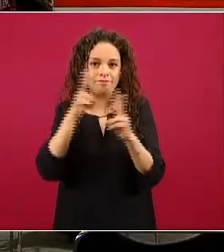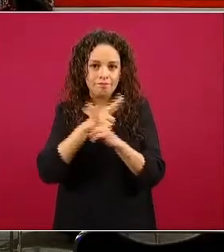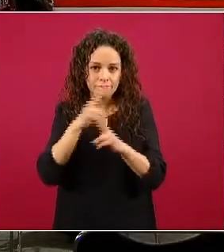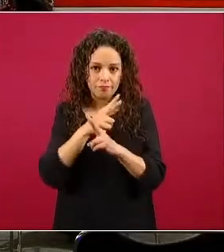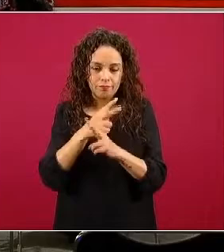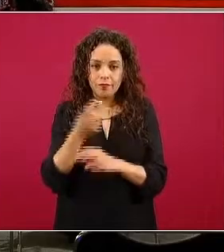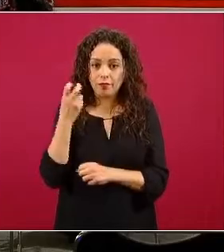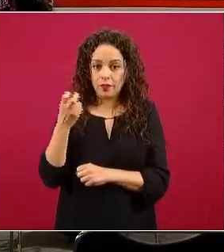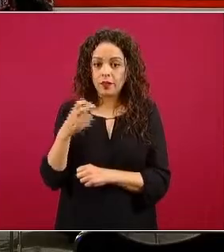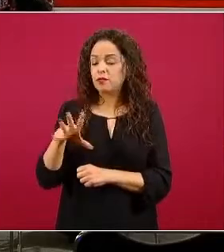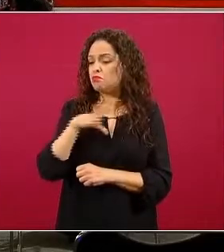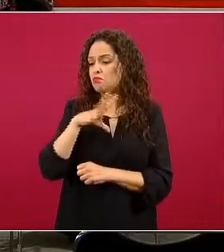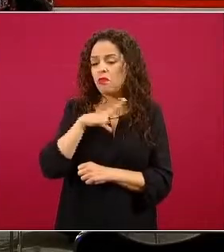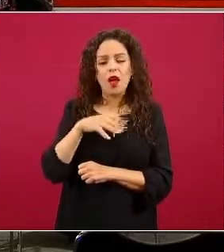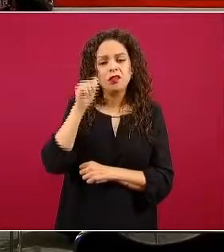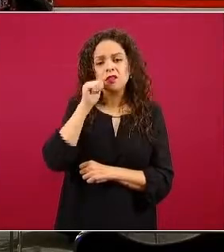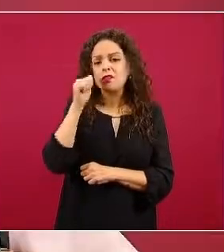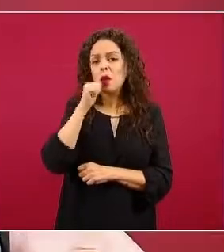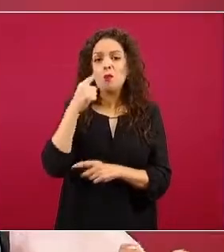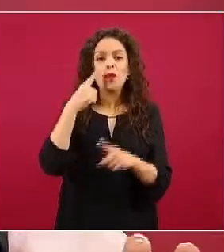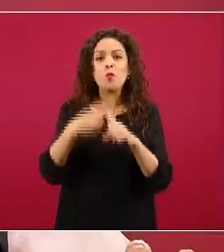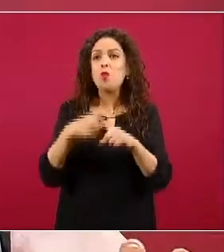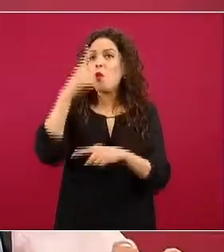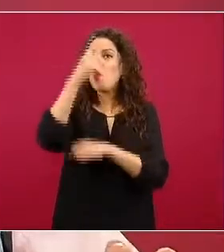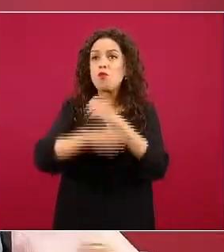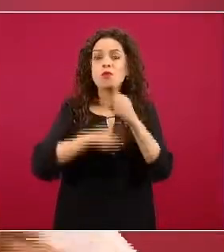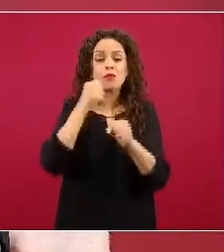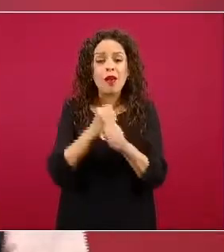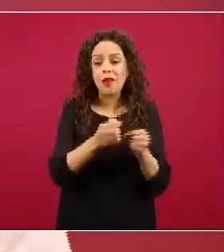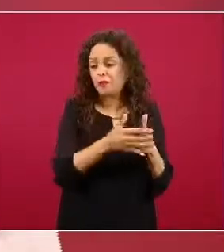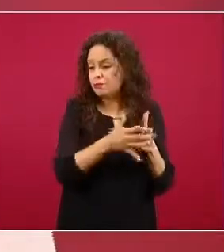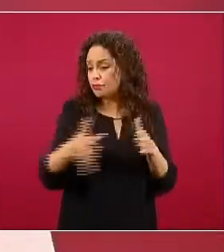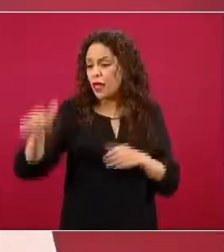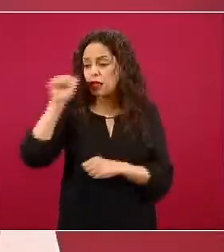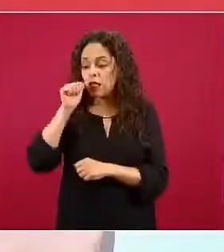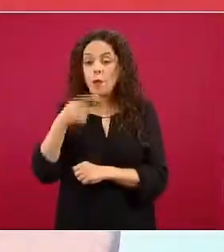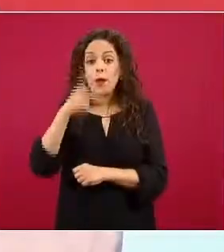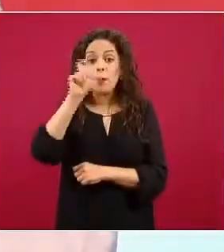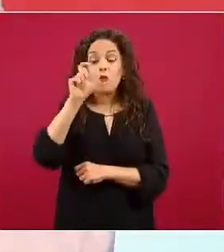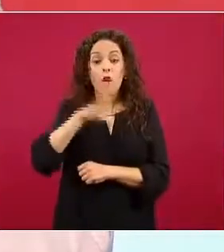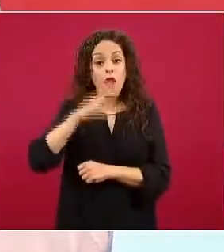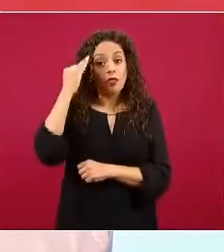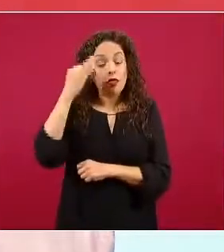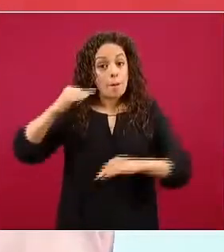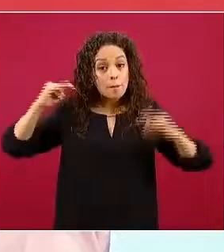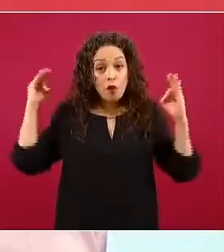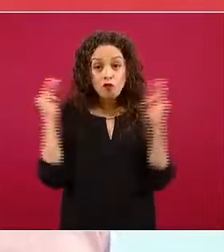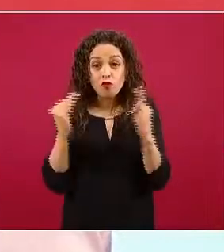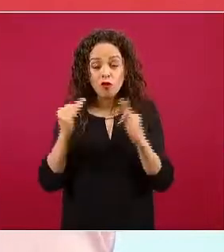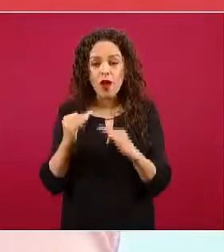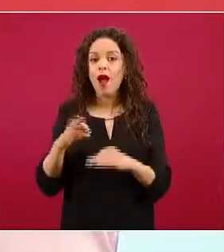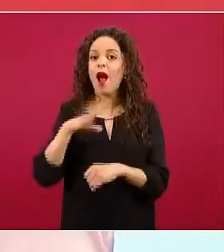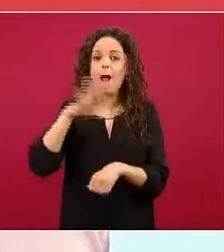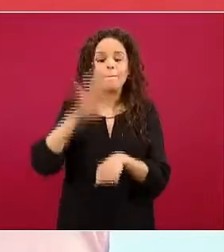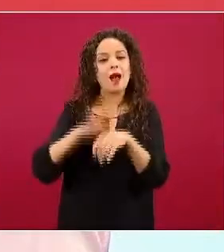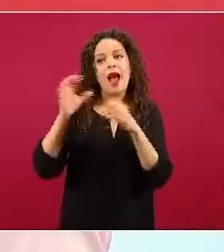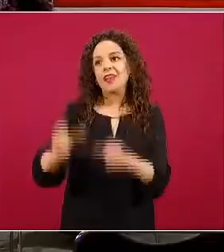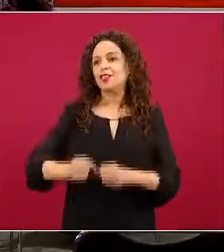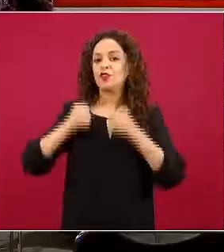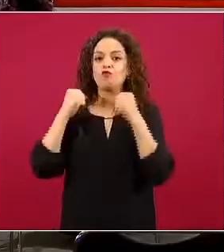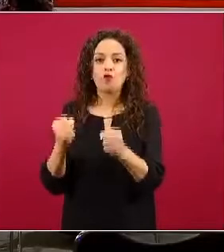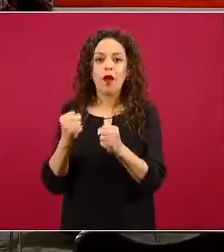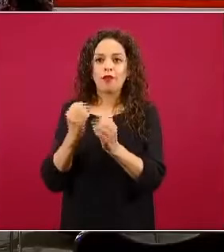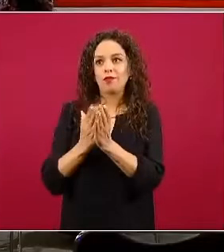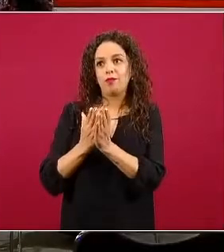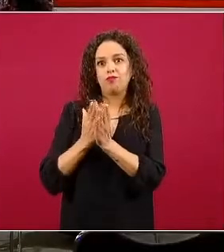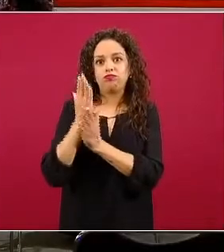están con nosotros todo el año, todo el tiempo, como la influenza, pero que en tiempo de frío hay un pico epidémico, como lo vamos